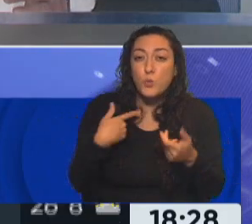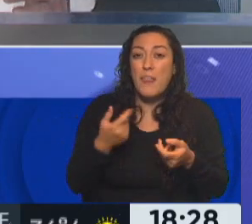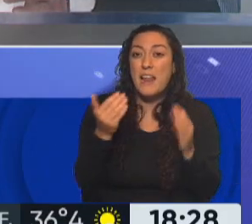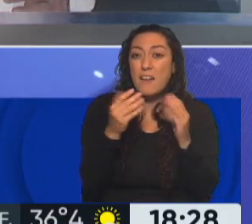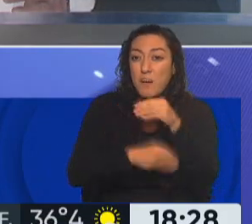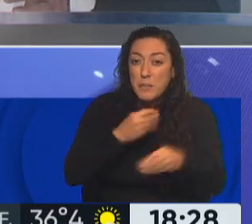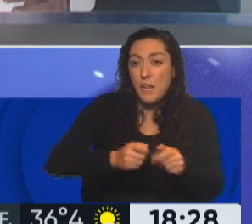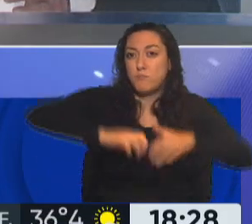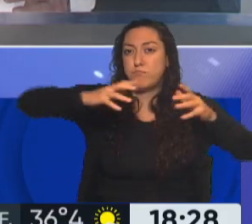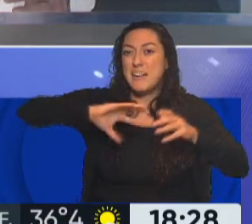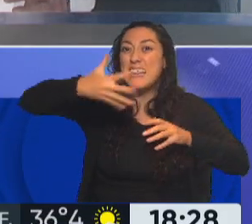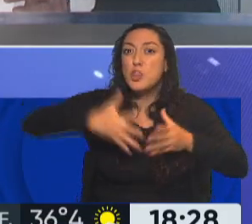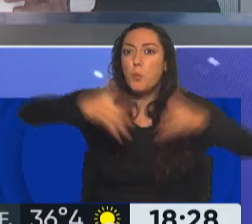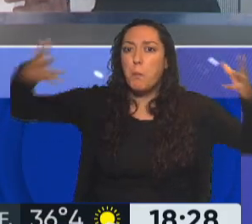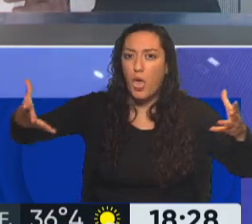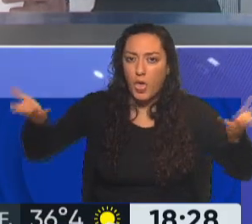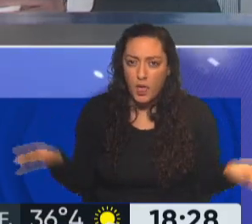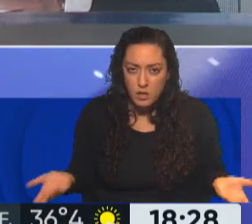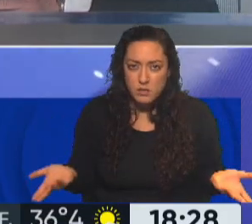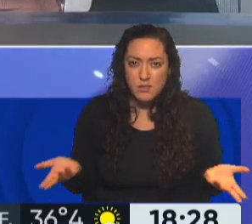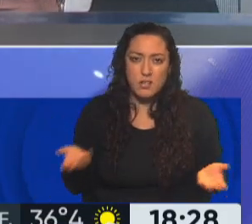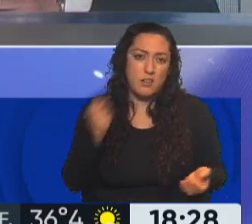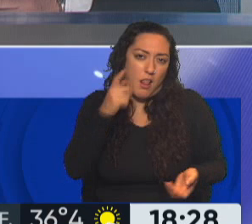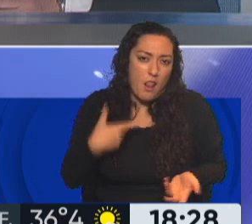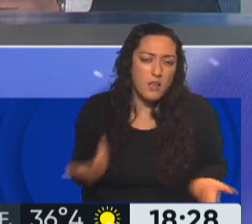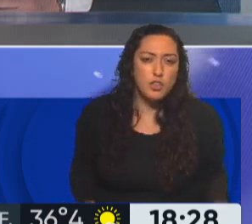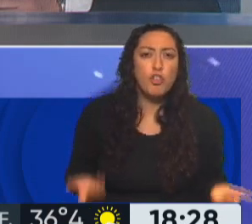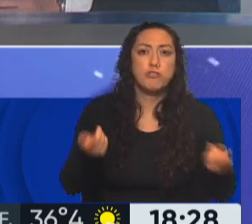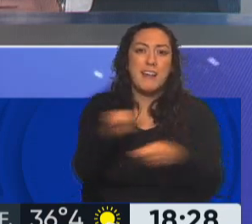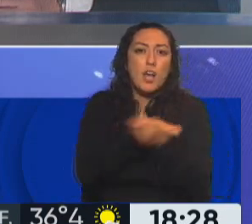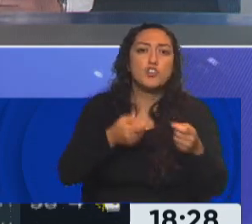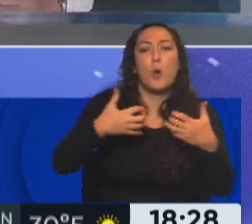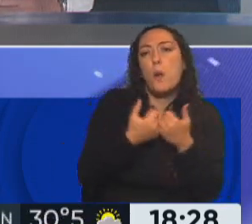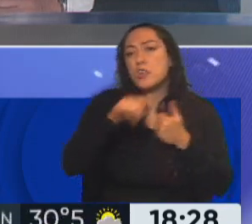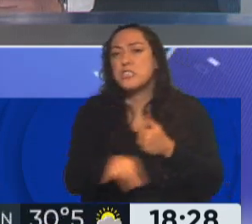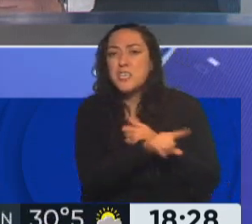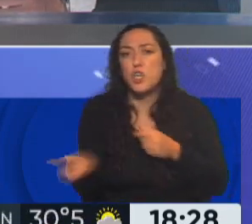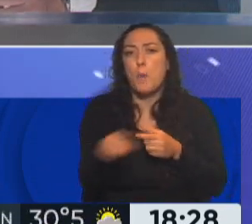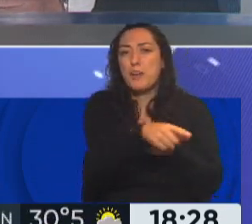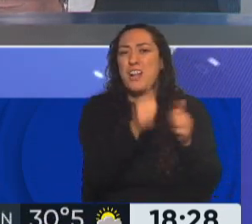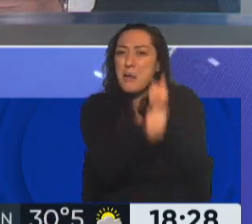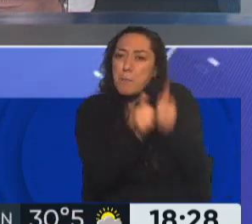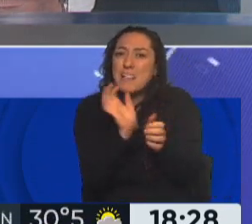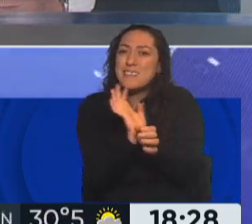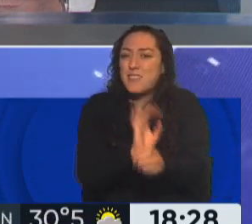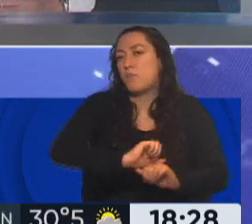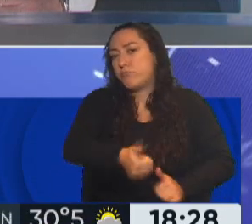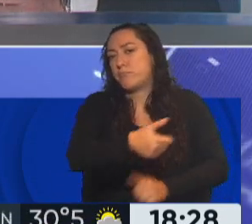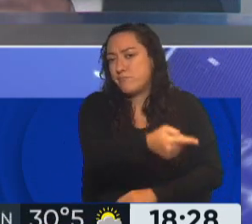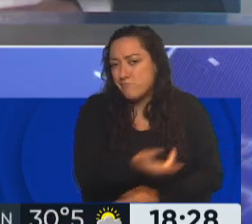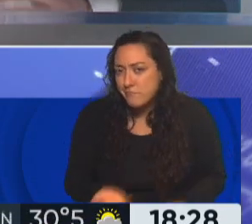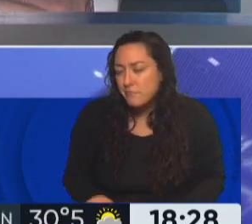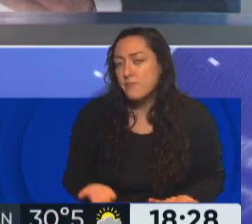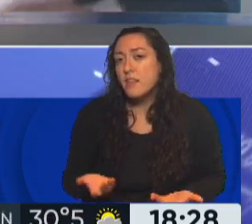de negocios, más allá de sus modos, ¿no? Que uno puede estar no de acuerdo. Y me parece importante la vuelta de